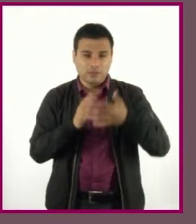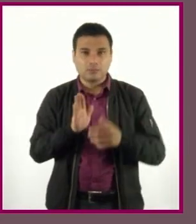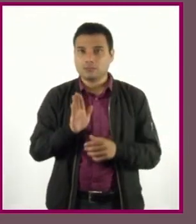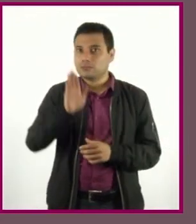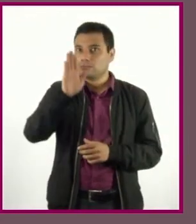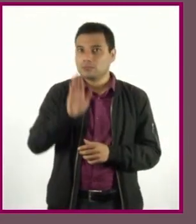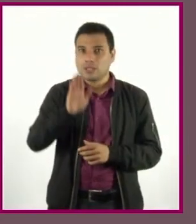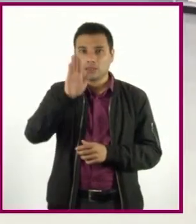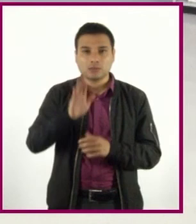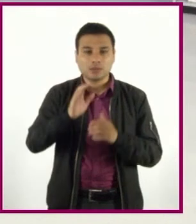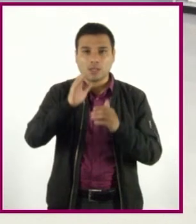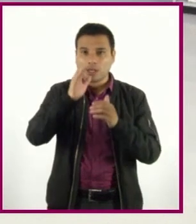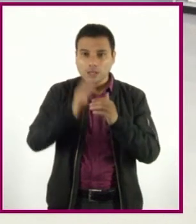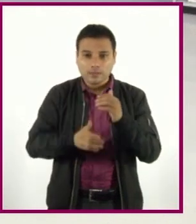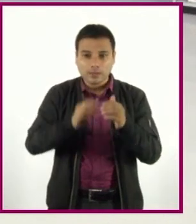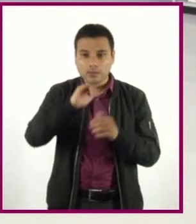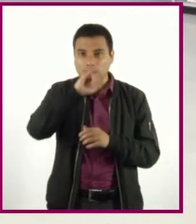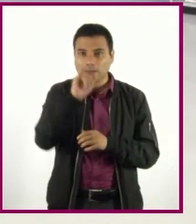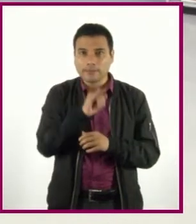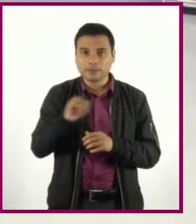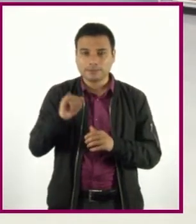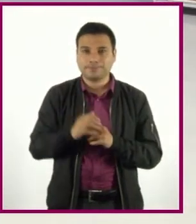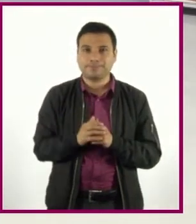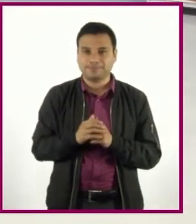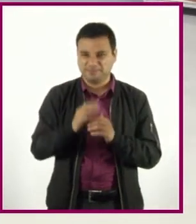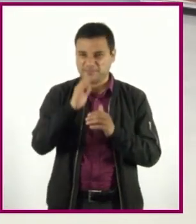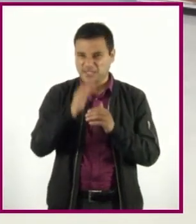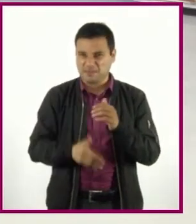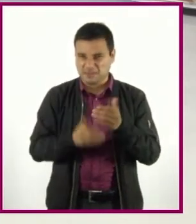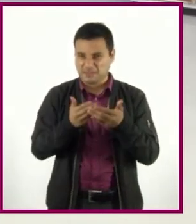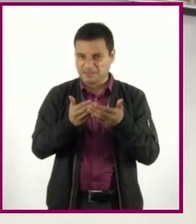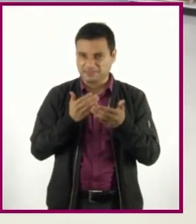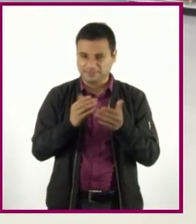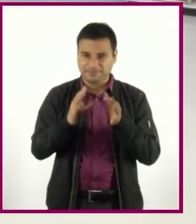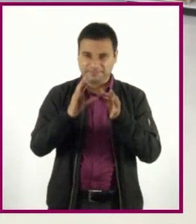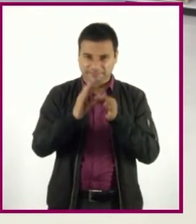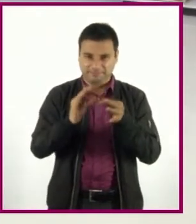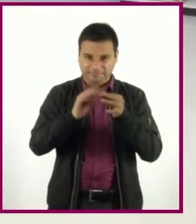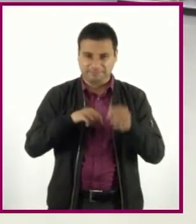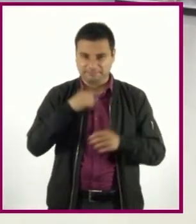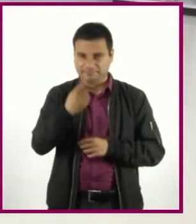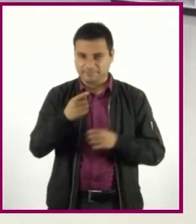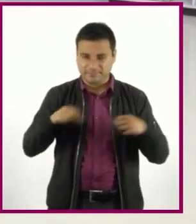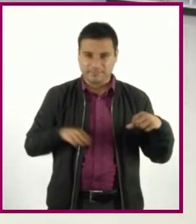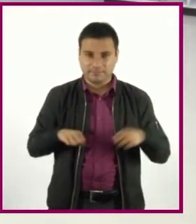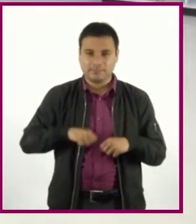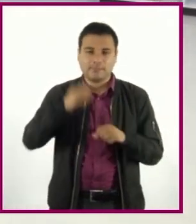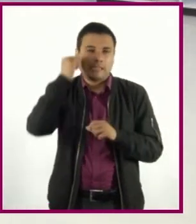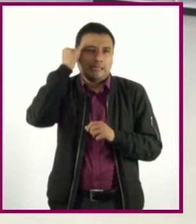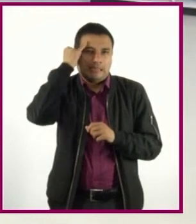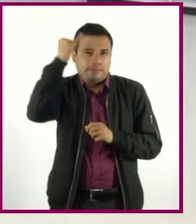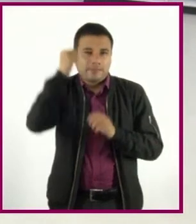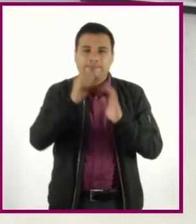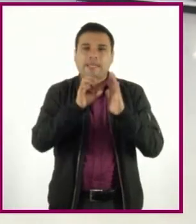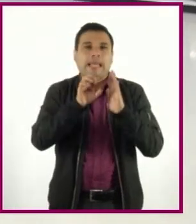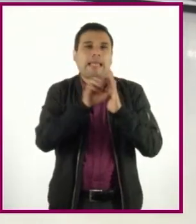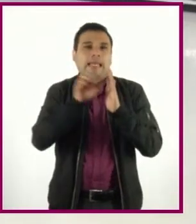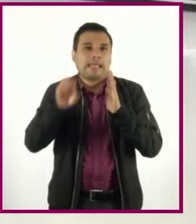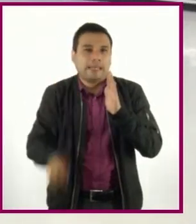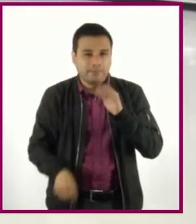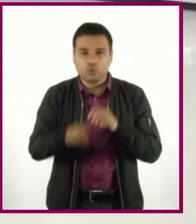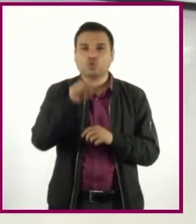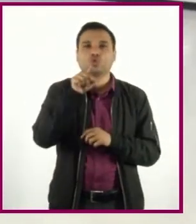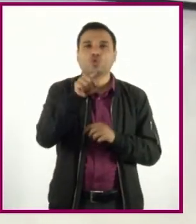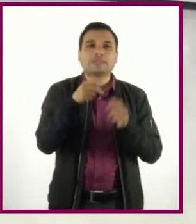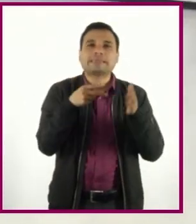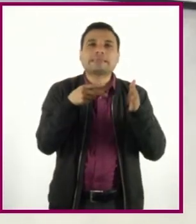solucionarse. Antes de despedirnos, les tengo un reto. Imaginen que estén migrando de Siria y su